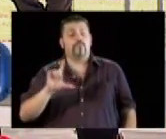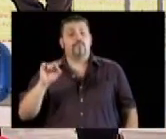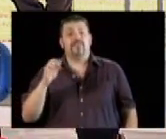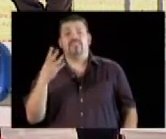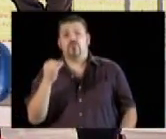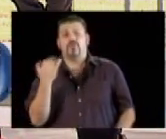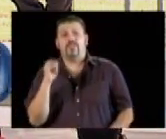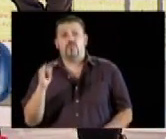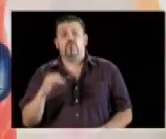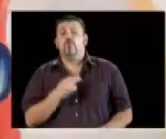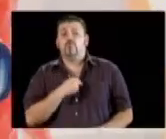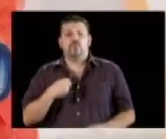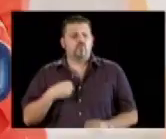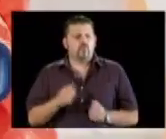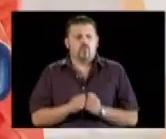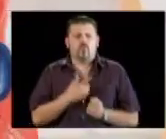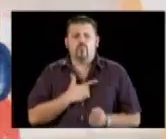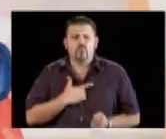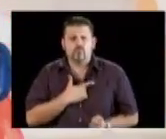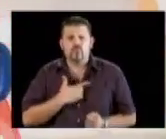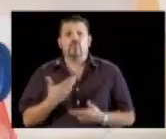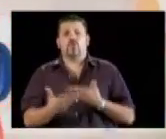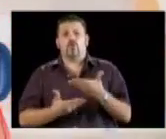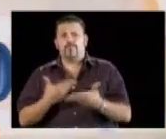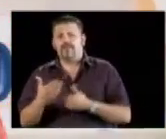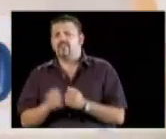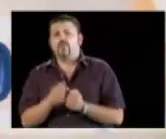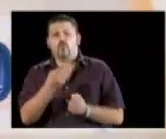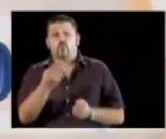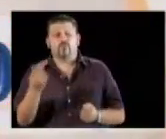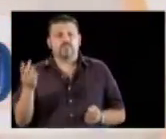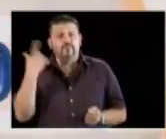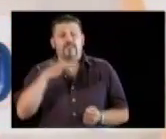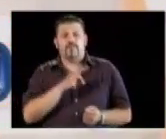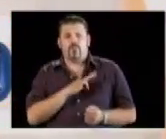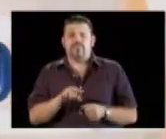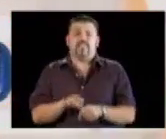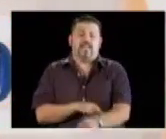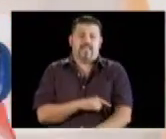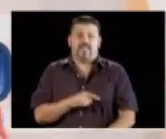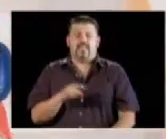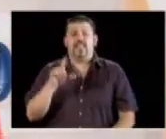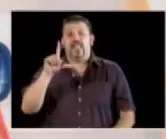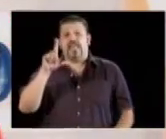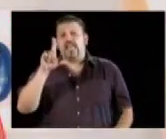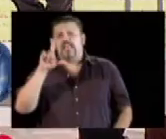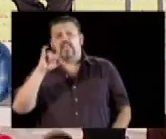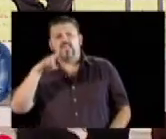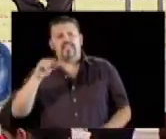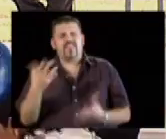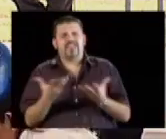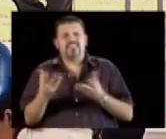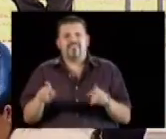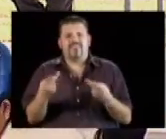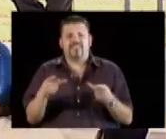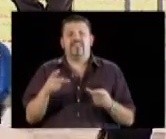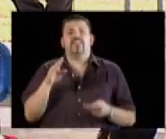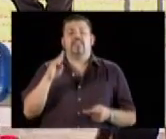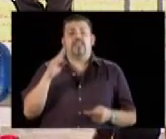con muchísimo gusto y muchísimo cariño, compartiendo con ustedes de nuestra línea de belleza. Y por supuesto, los rallies de